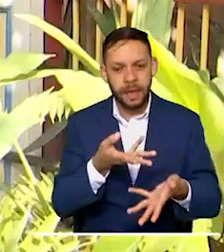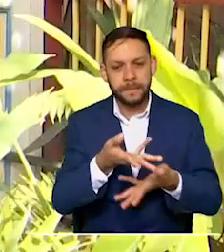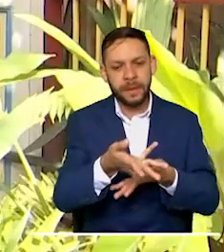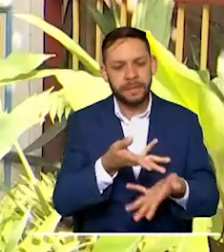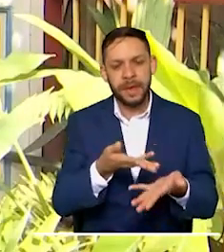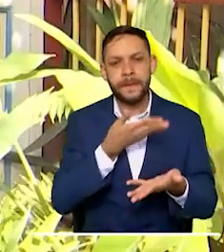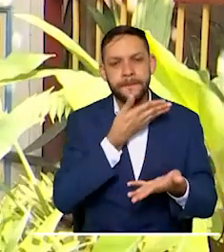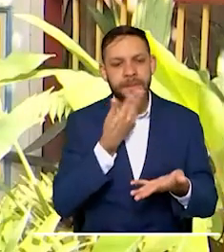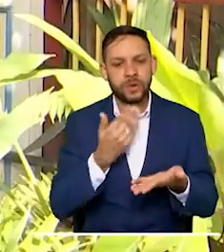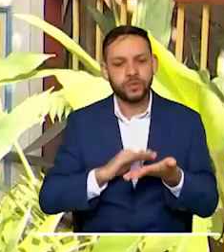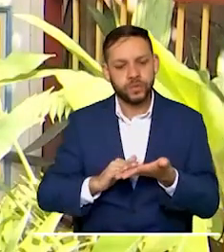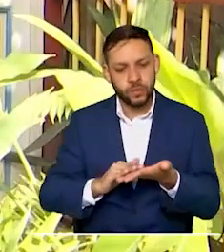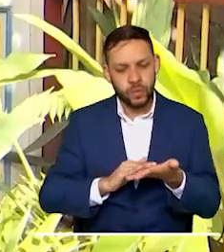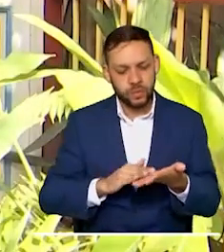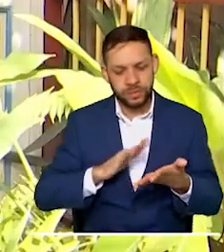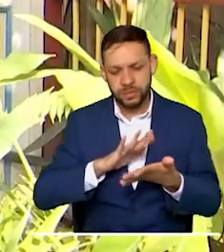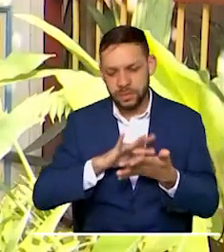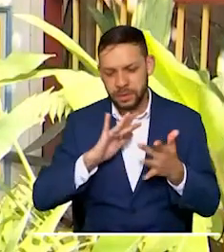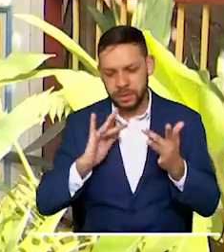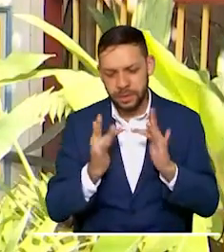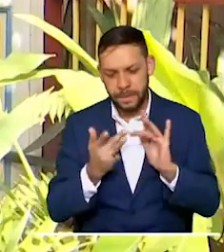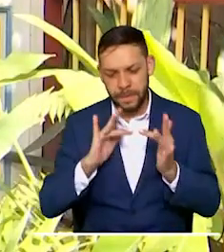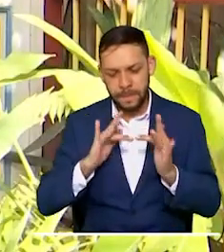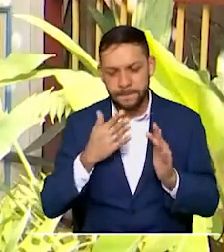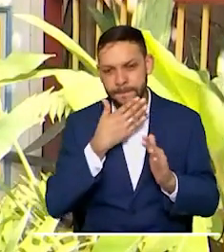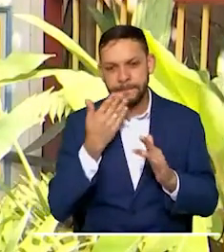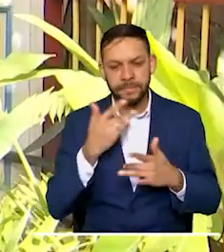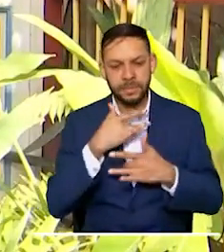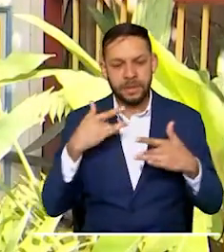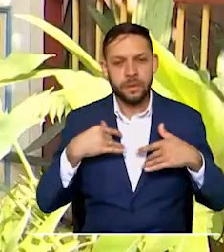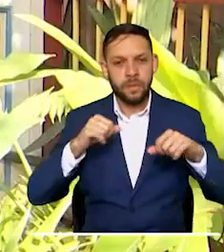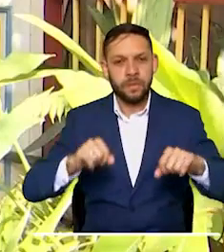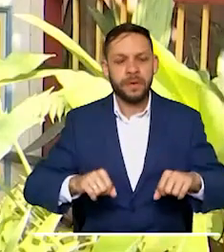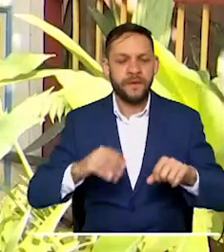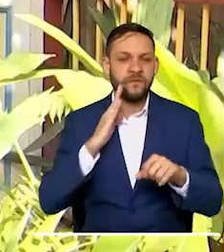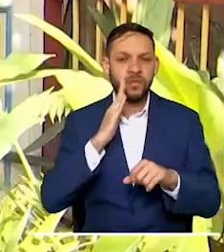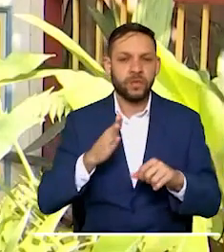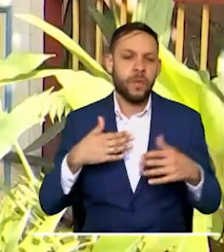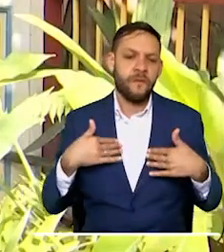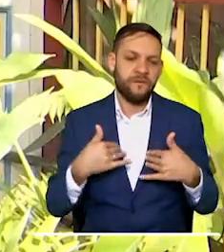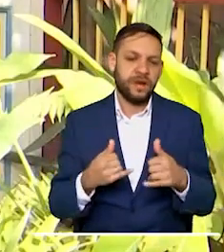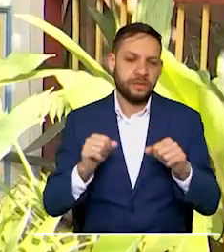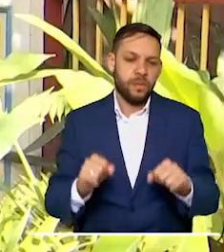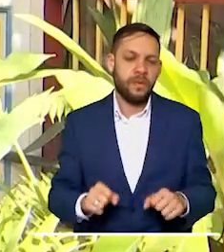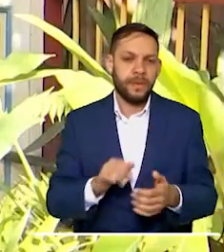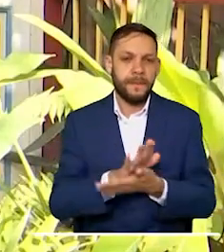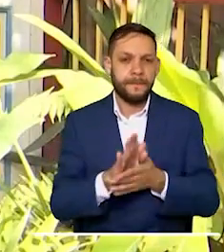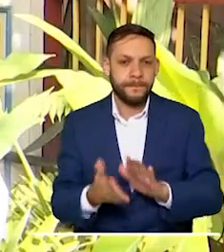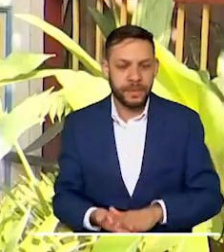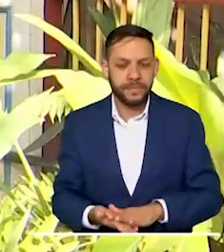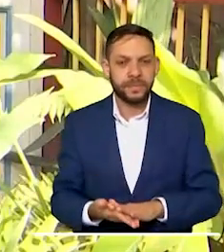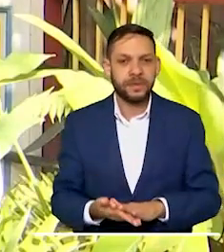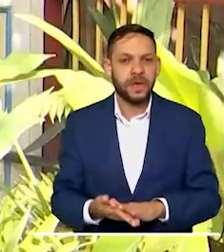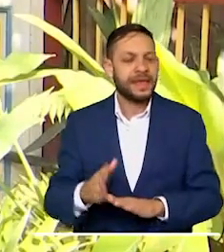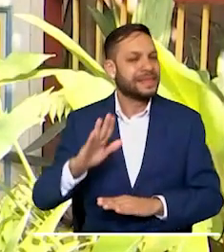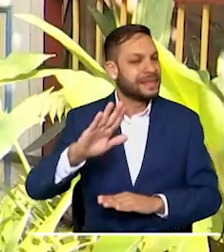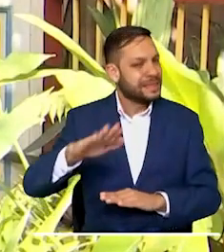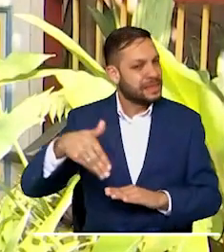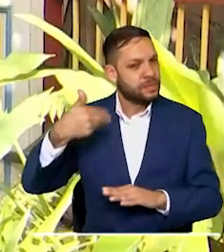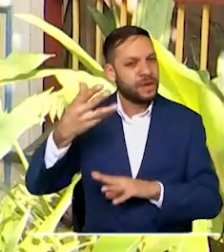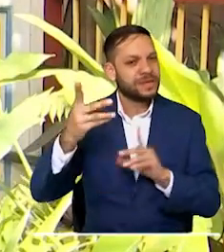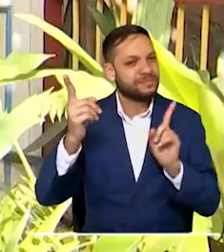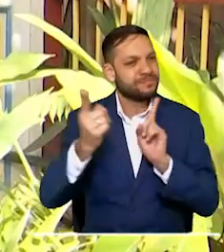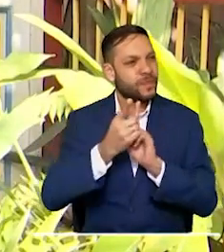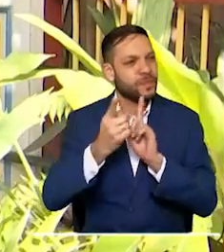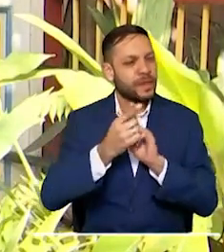una sociedad cada vez más sana, cada vez más feliz y cada vez más en paz. Nos vemos nuevamente en un próximo programa